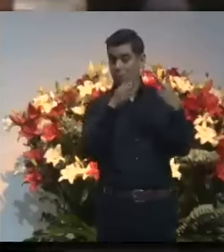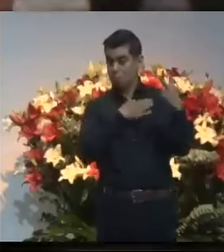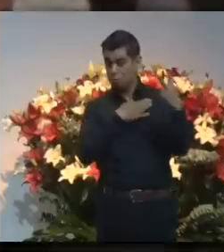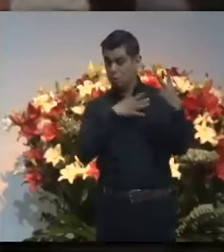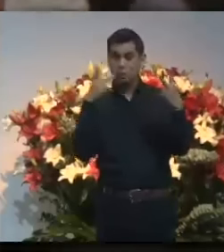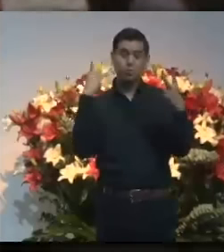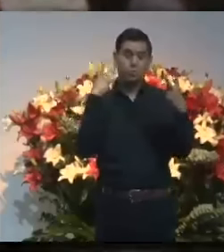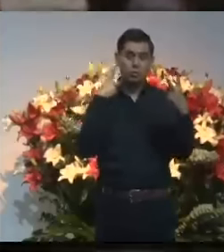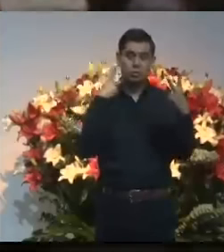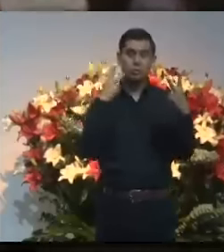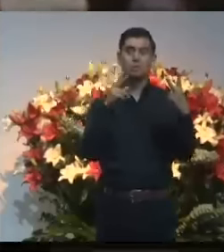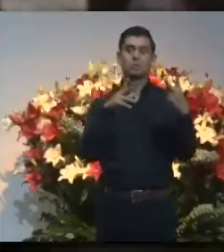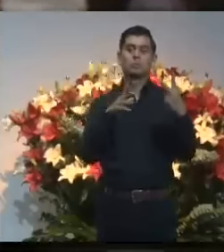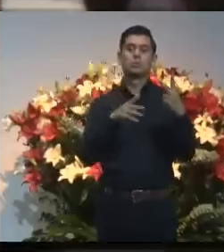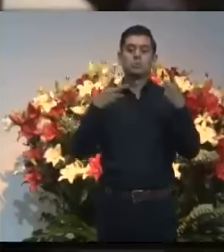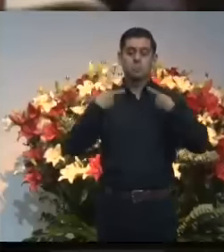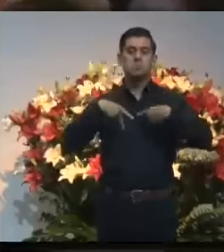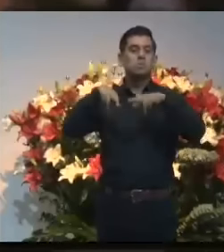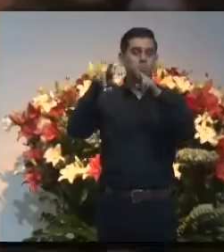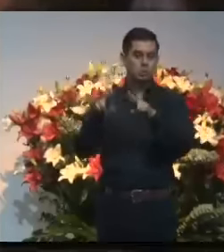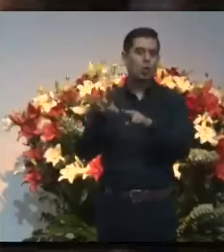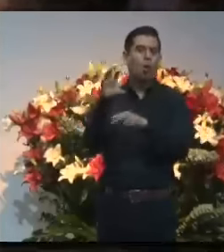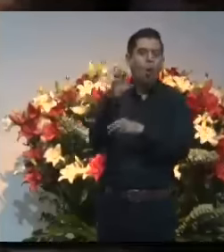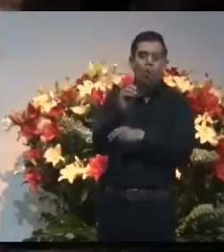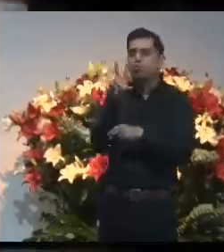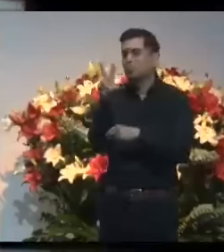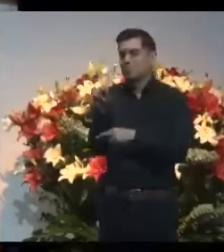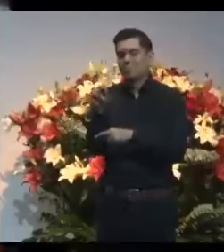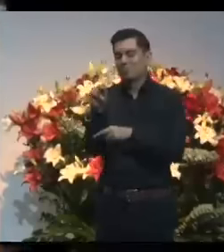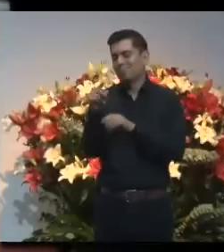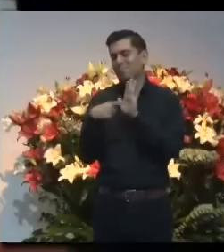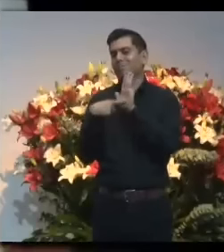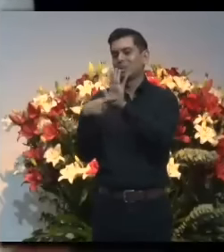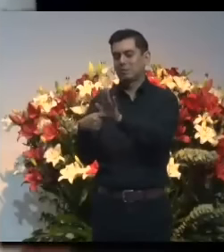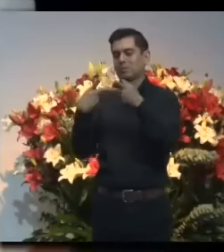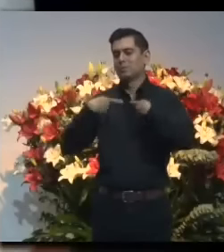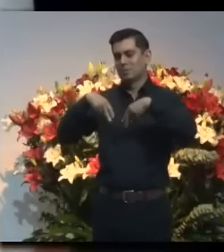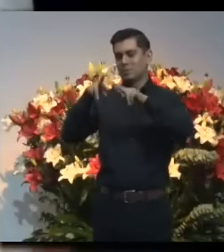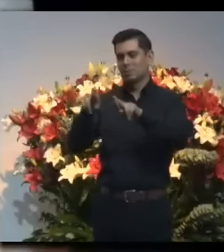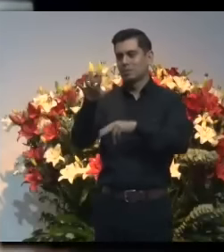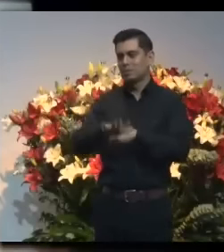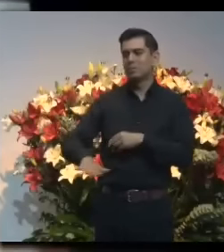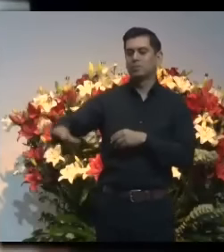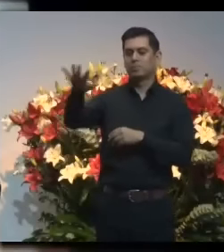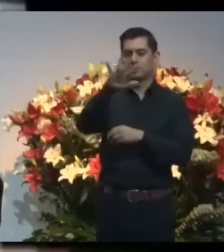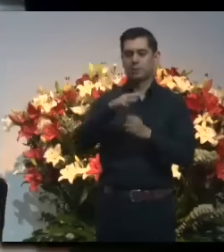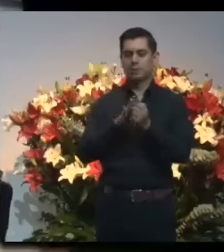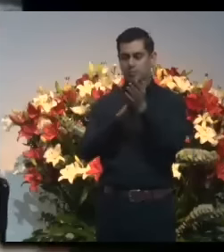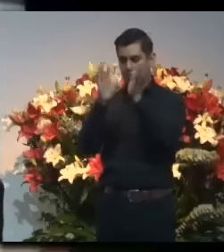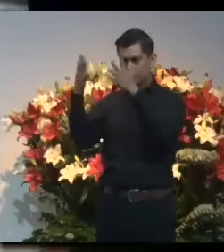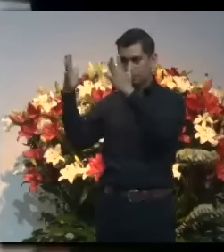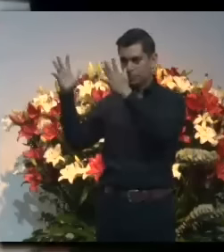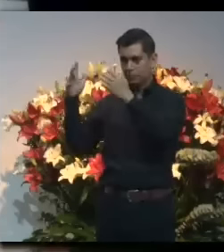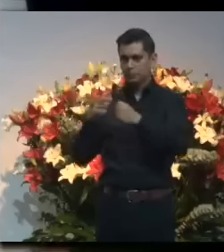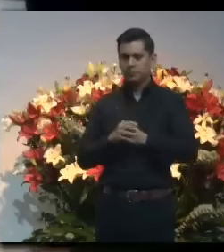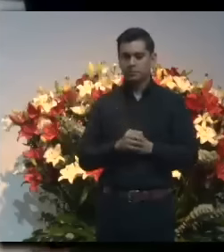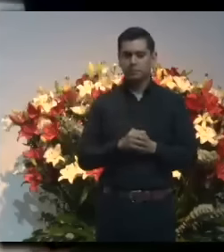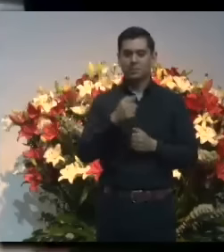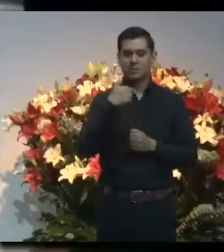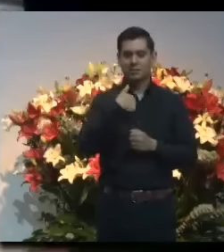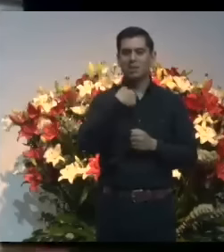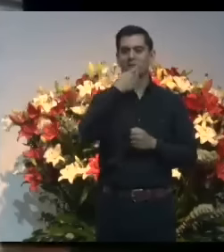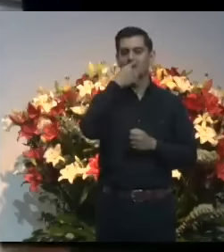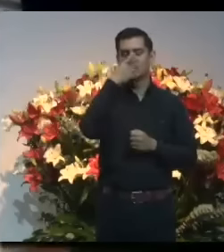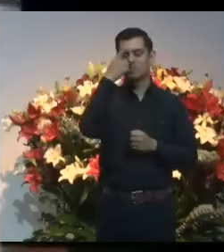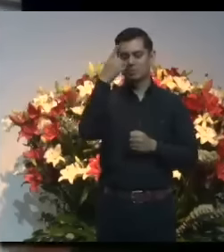si merecen o no representar a la gente? Bueno, Por supuesto que yo, cuando